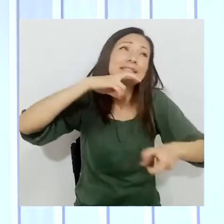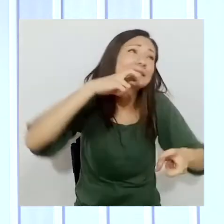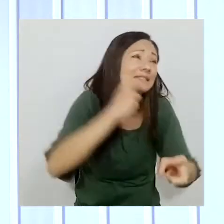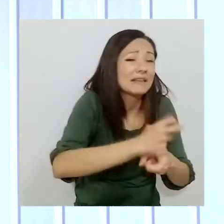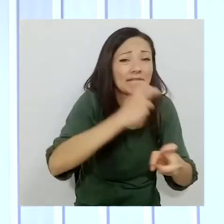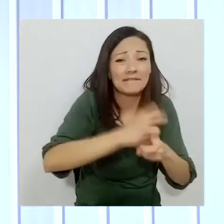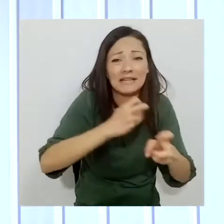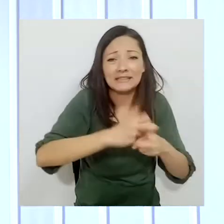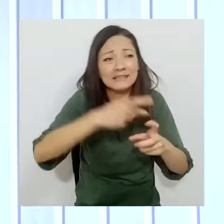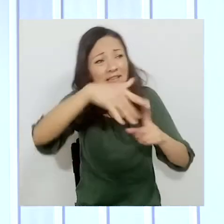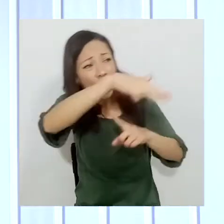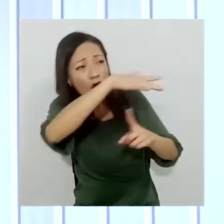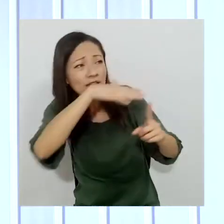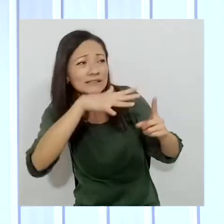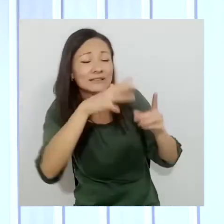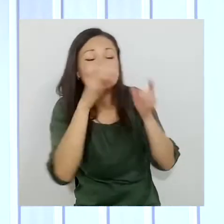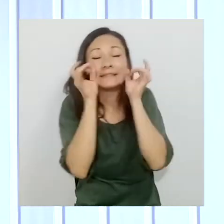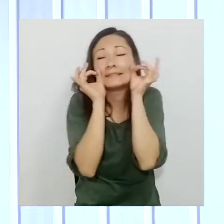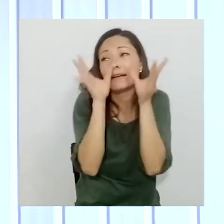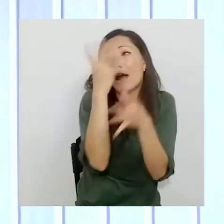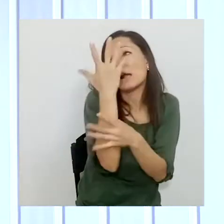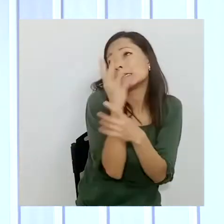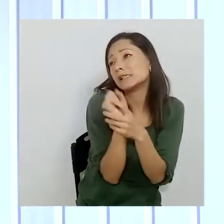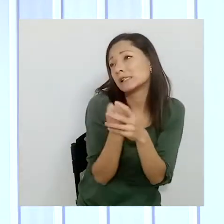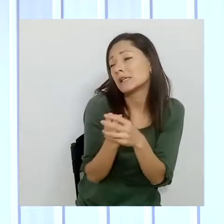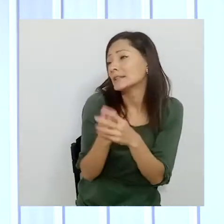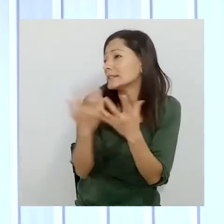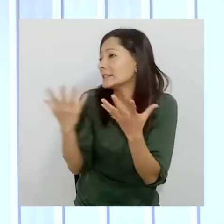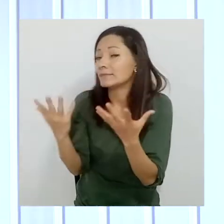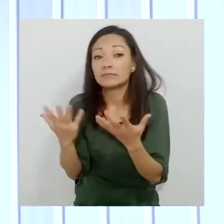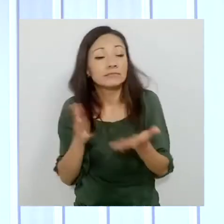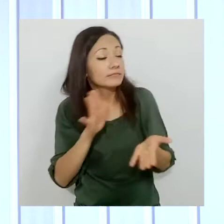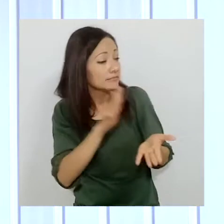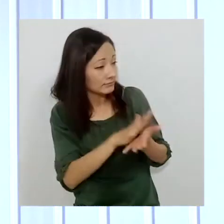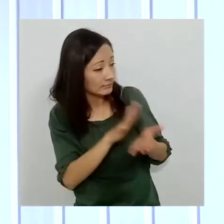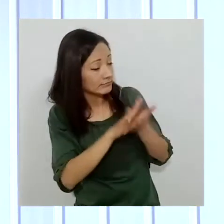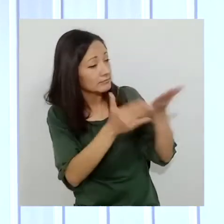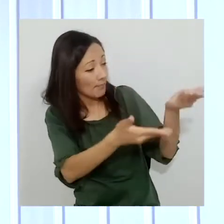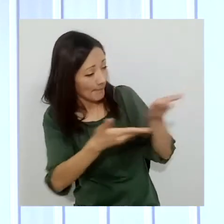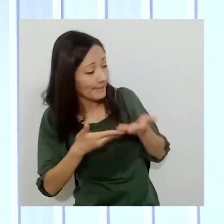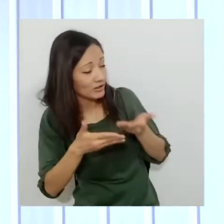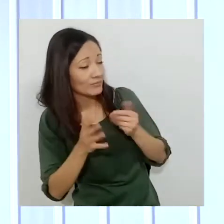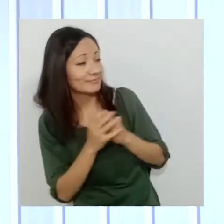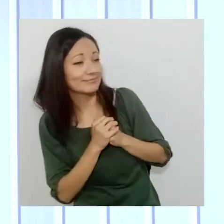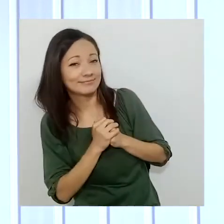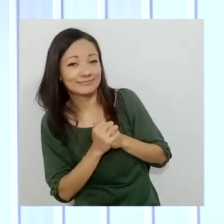mis condiciones son tan adversas. Bienvenido al club, hermano.